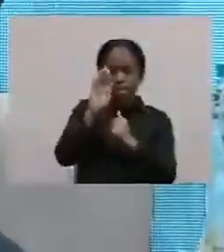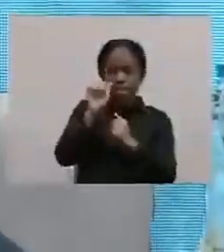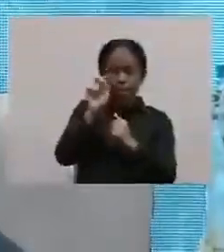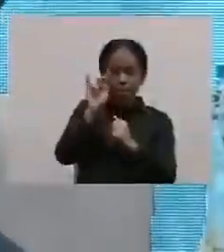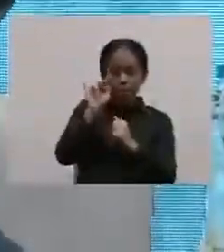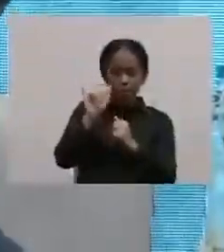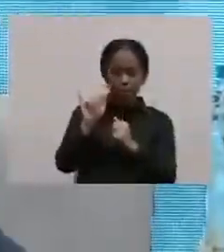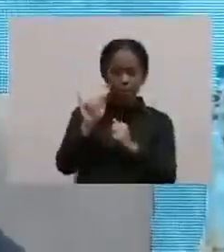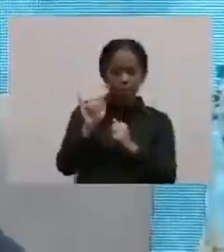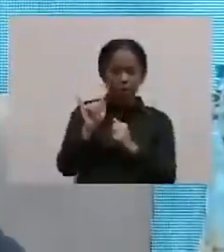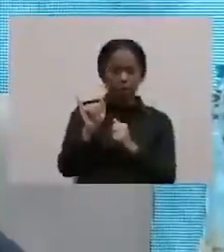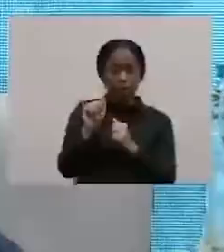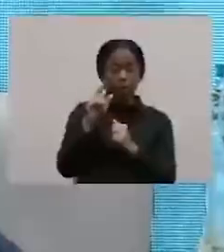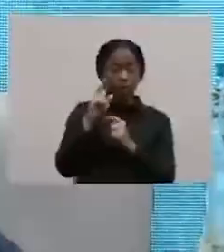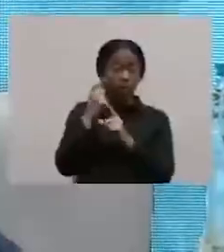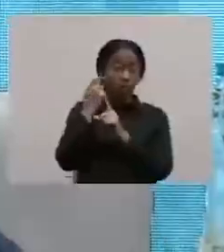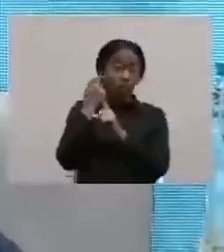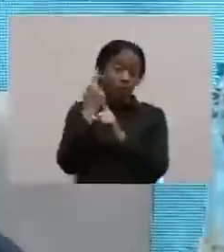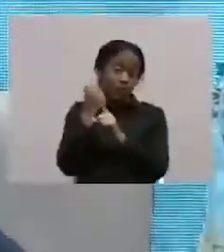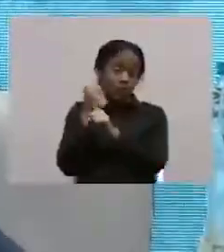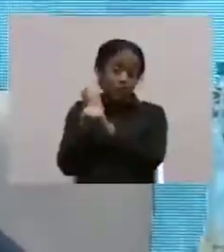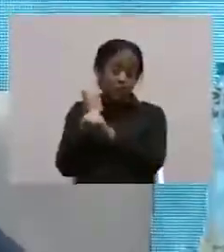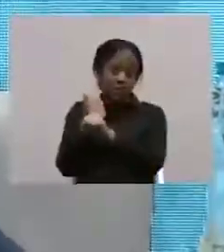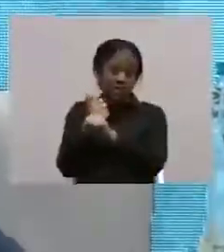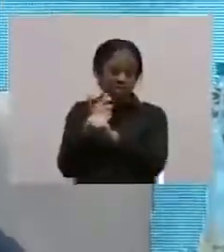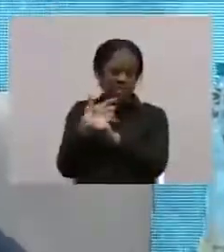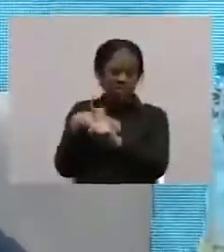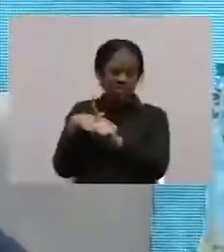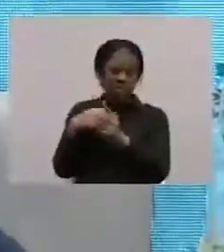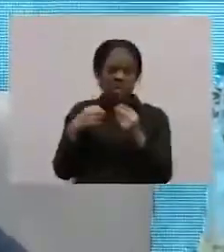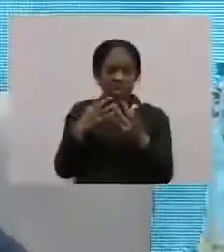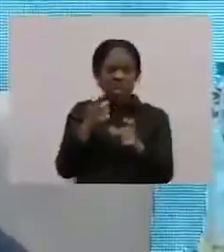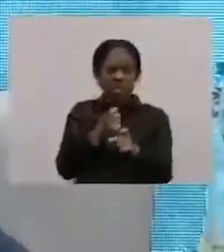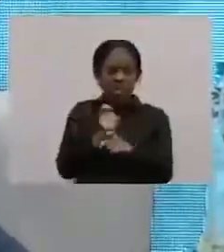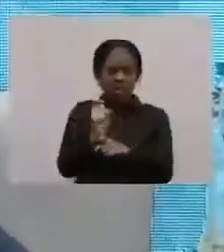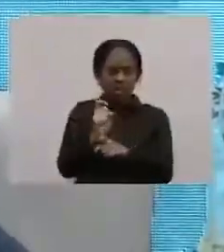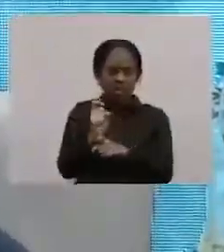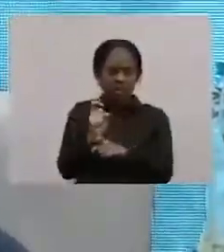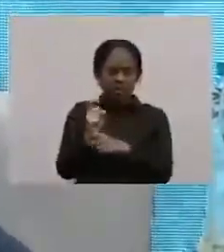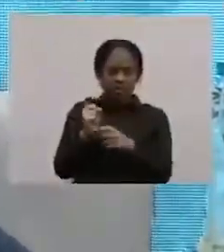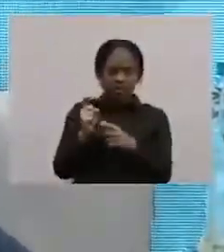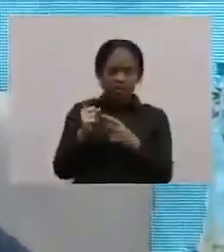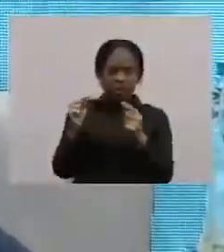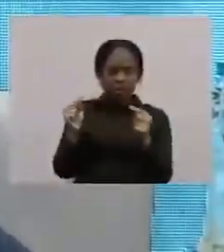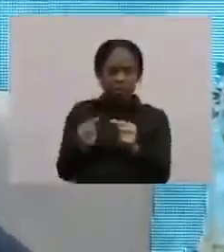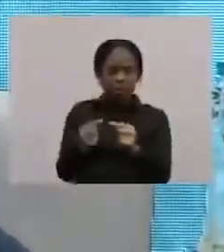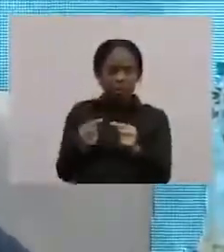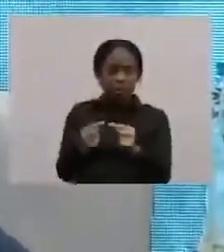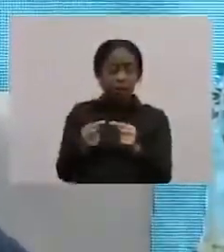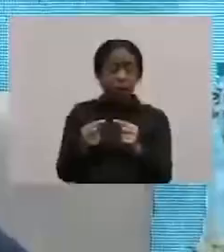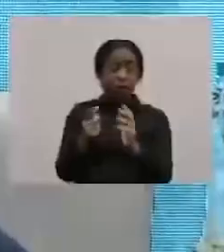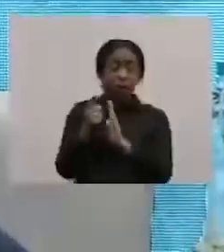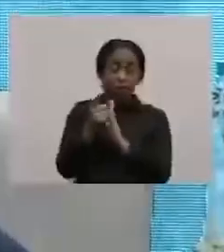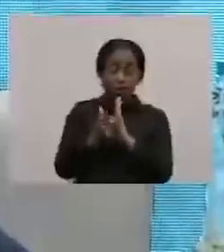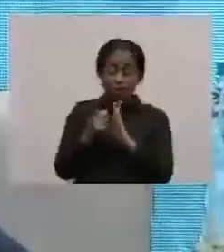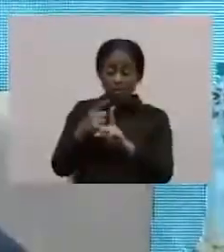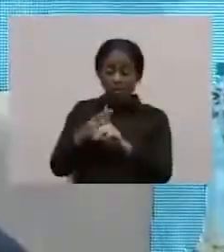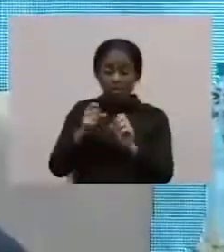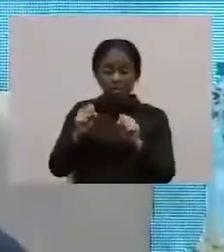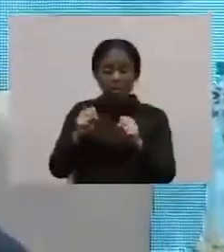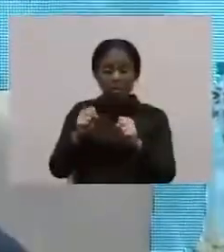y eso él entiende que políticamente le perjudica. Según la redacción de la ley anterior, él podía difamar,